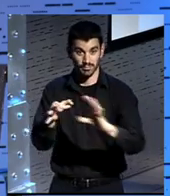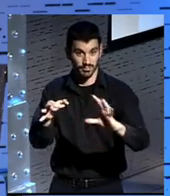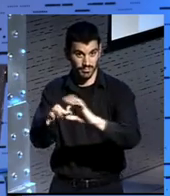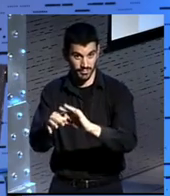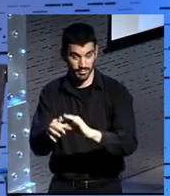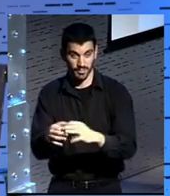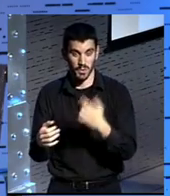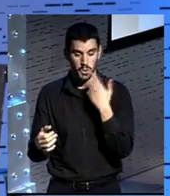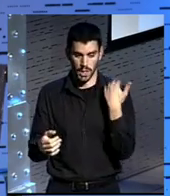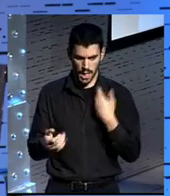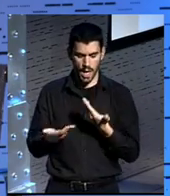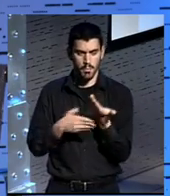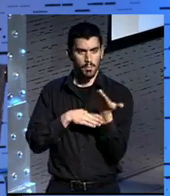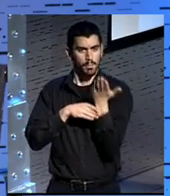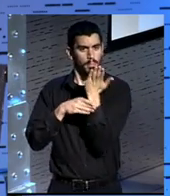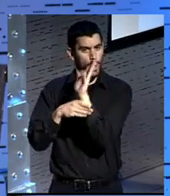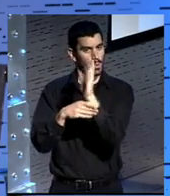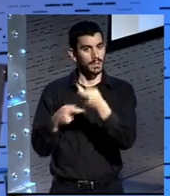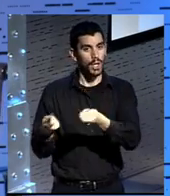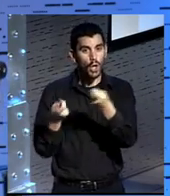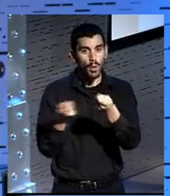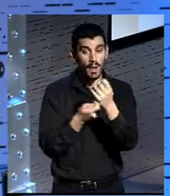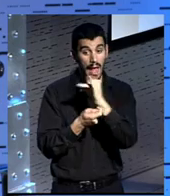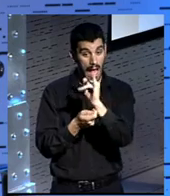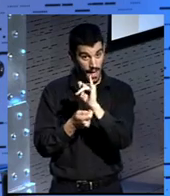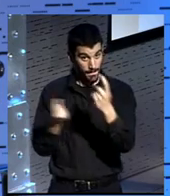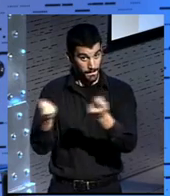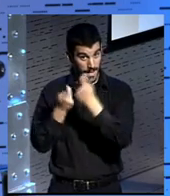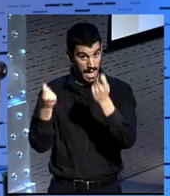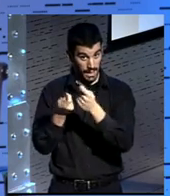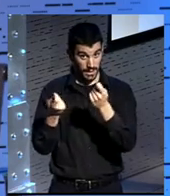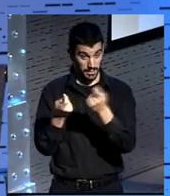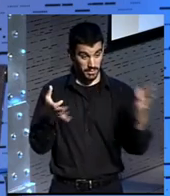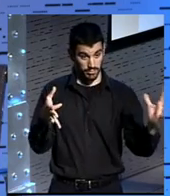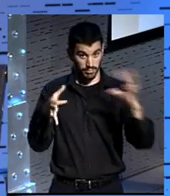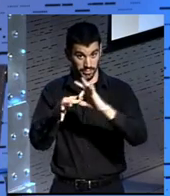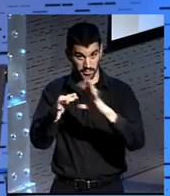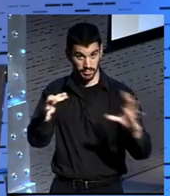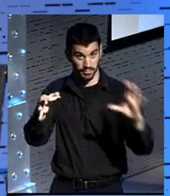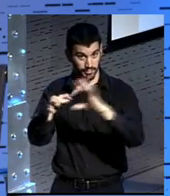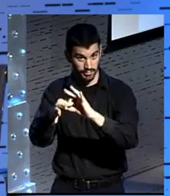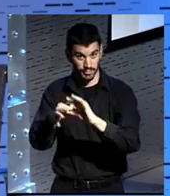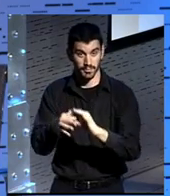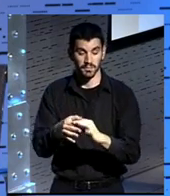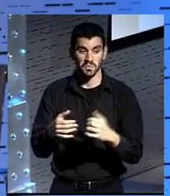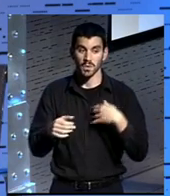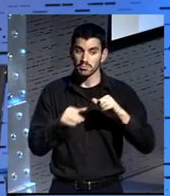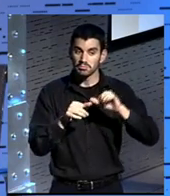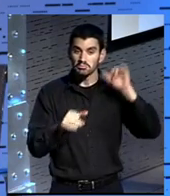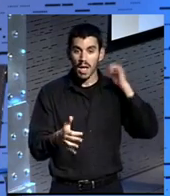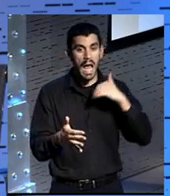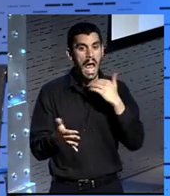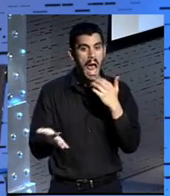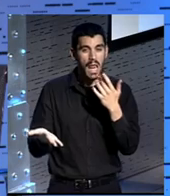proposiciones comerciales y de marketing del banco. No tenemos ninguna mala experiencia en